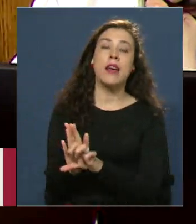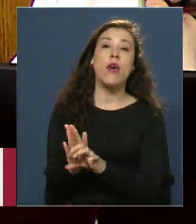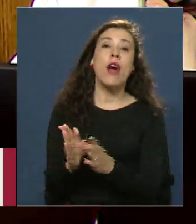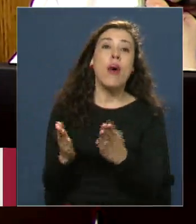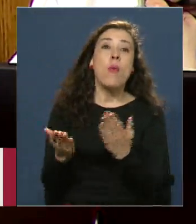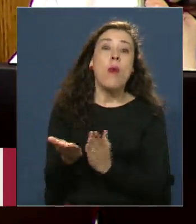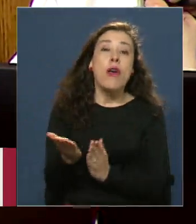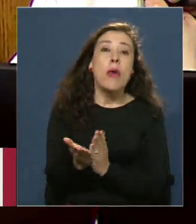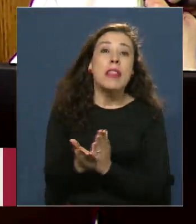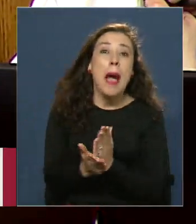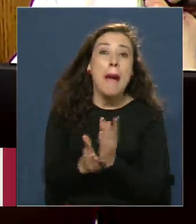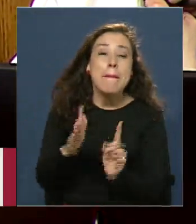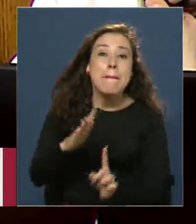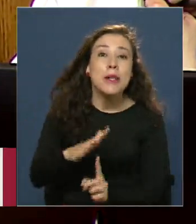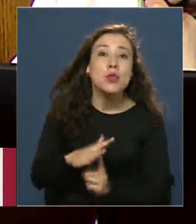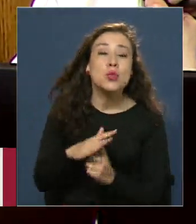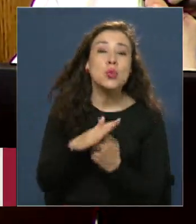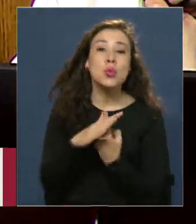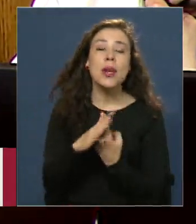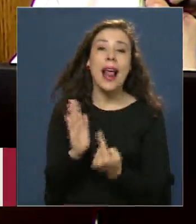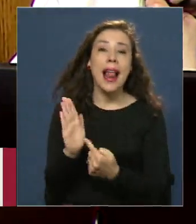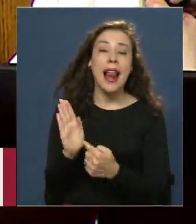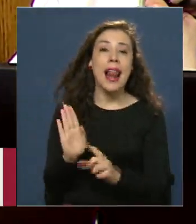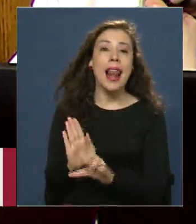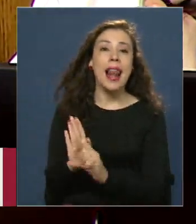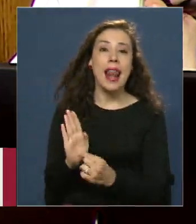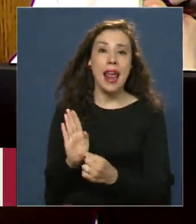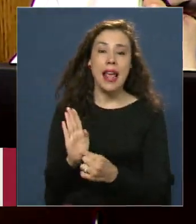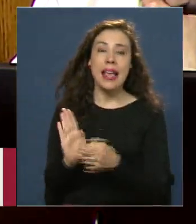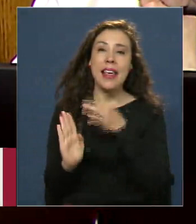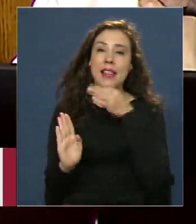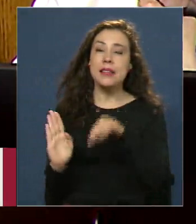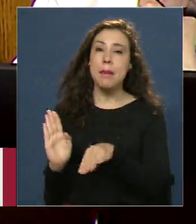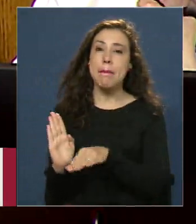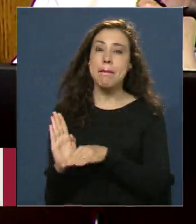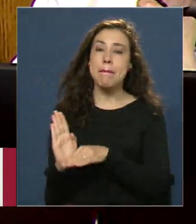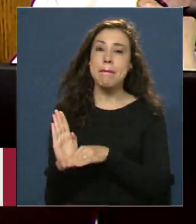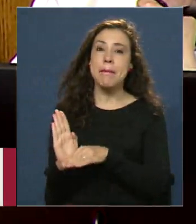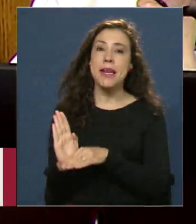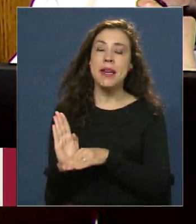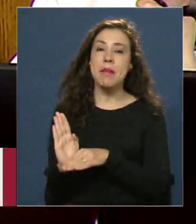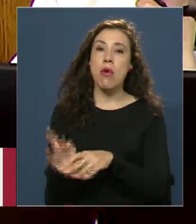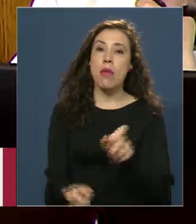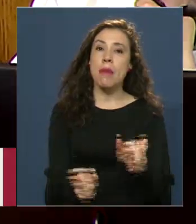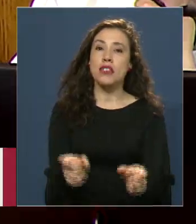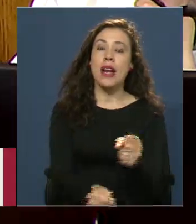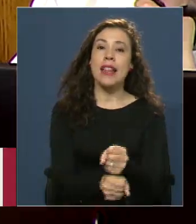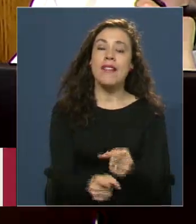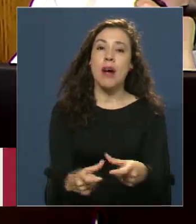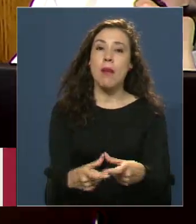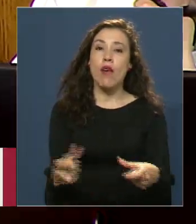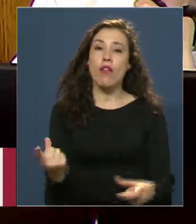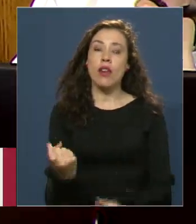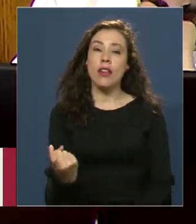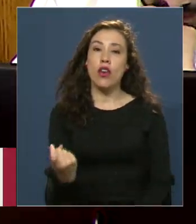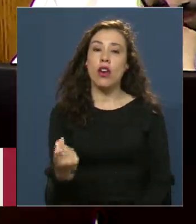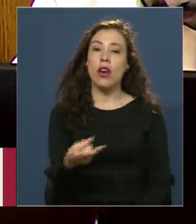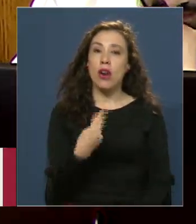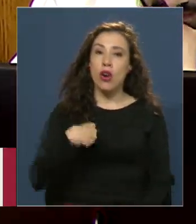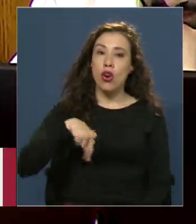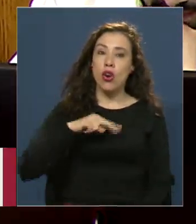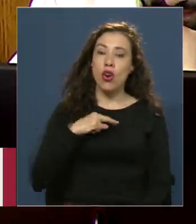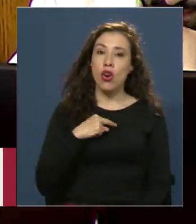nacimiento. La ley que establece un mínimo de trabajadores a honorarios y